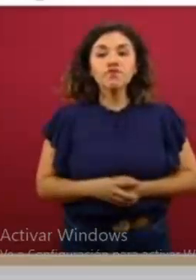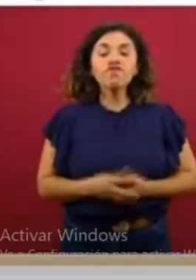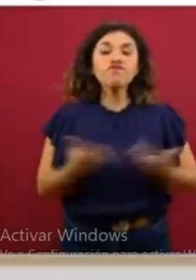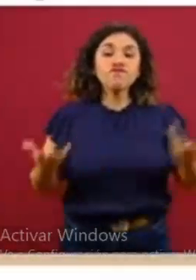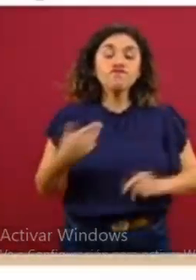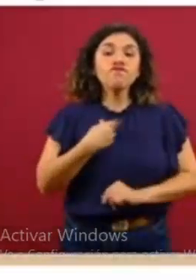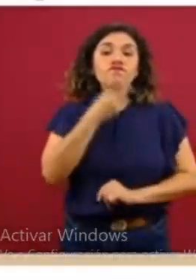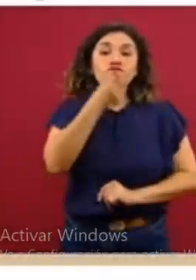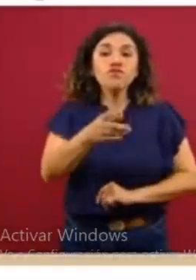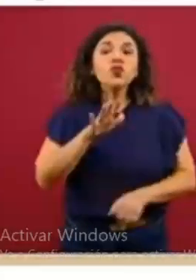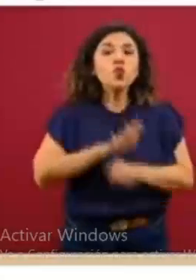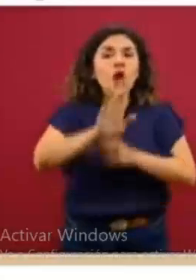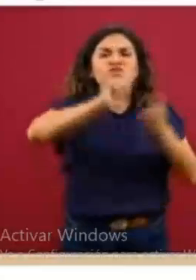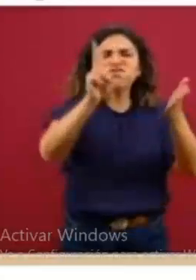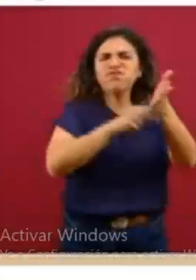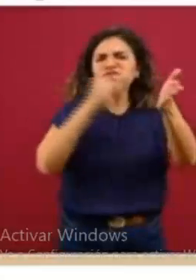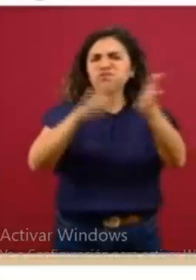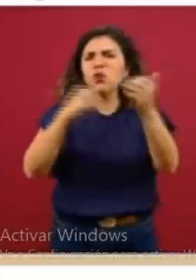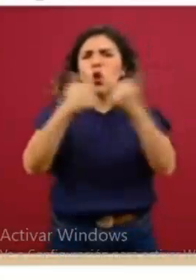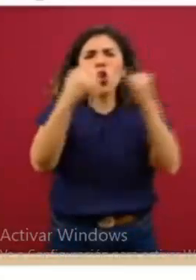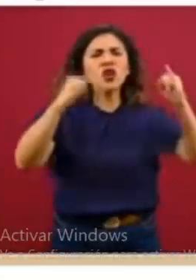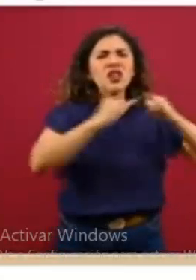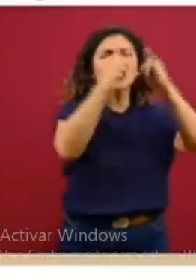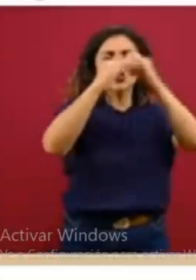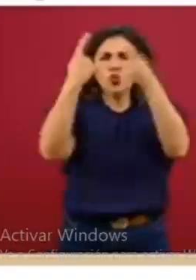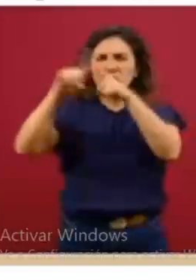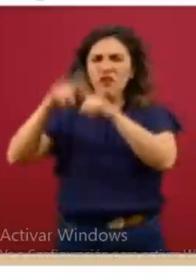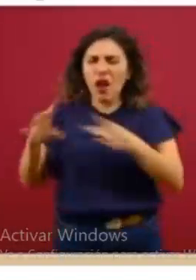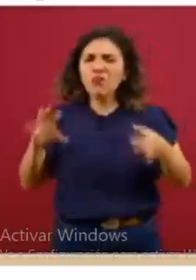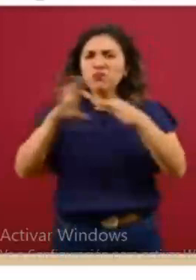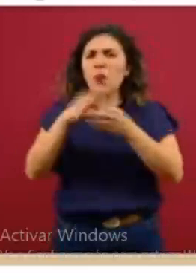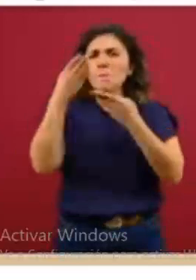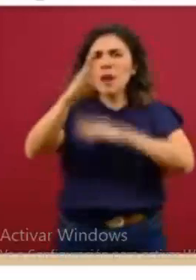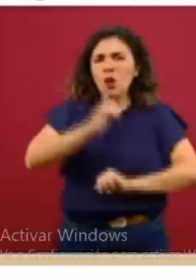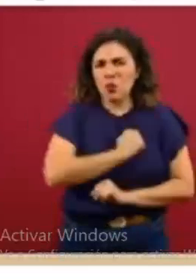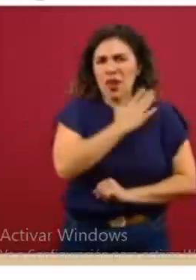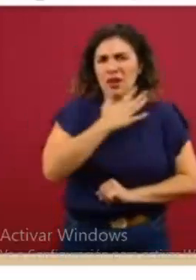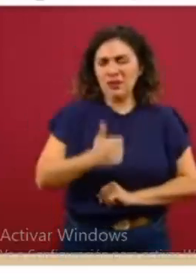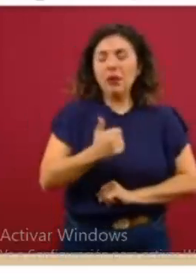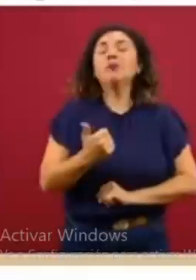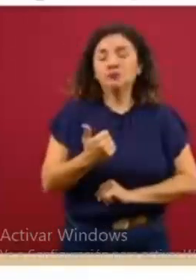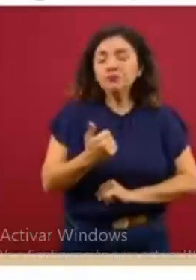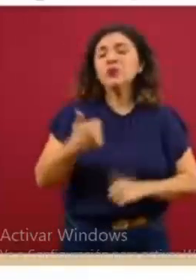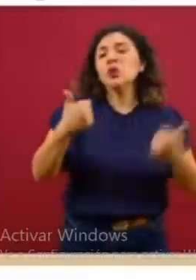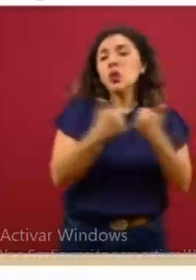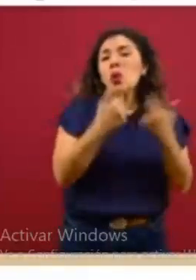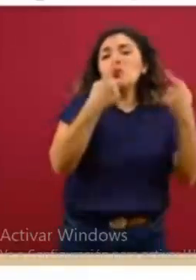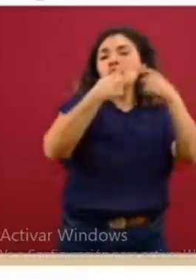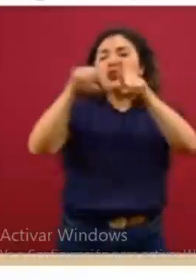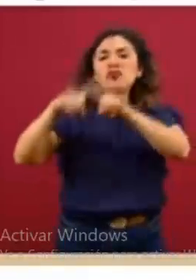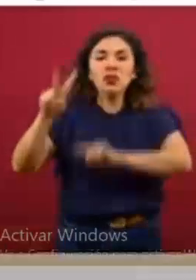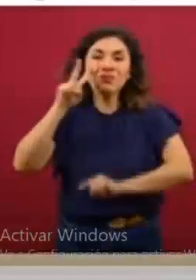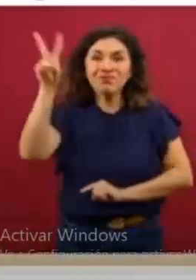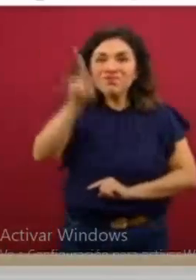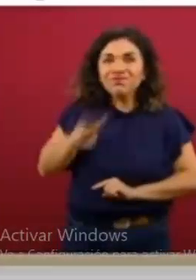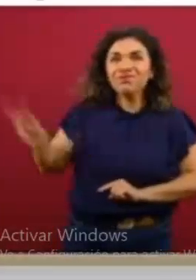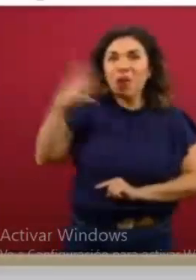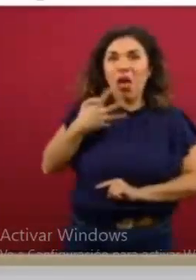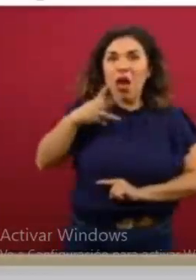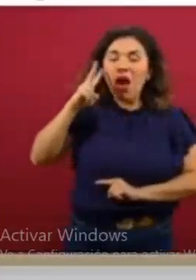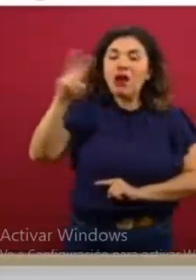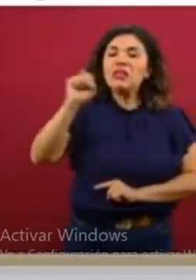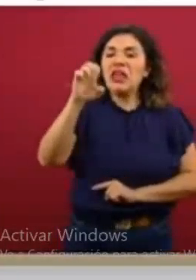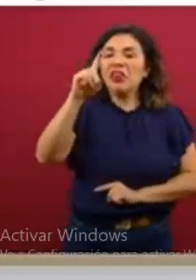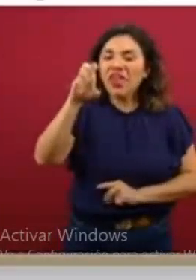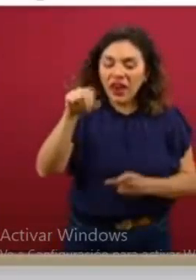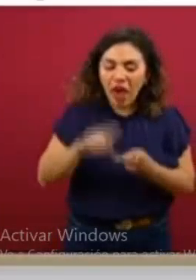Quiero resaltar los convenios institucionales que tiene el Banco del Bienestar, desde luego, pues pago con las diferentes instituciones como